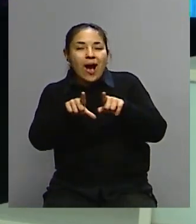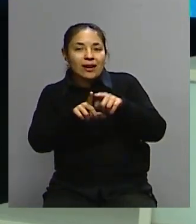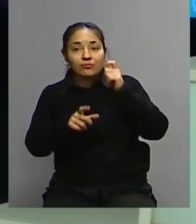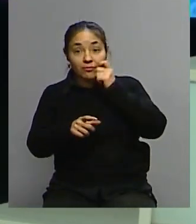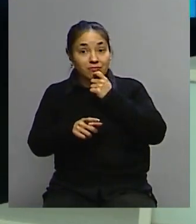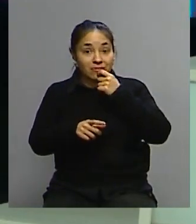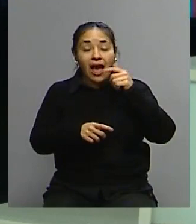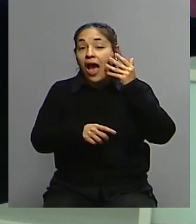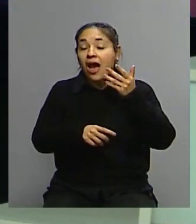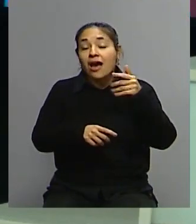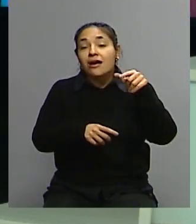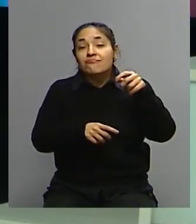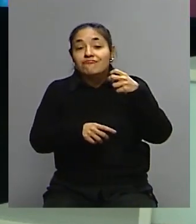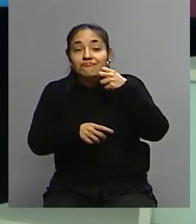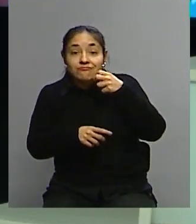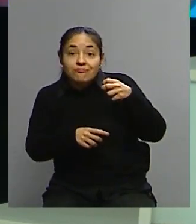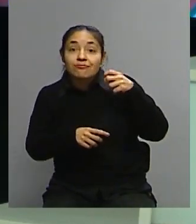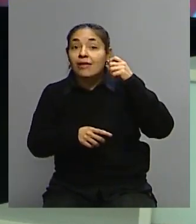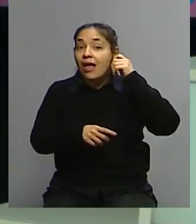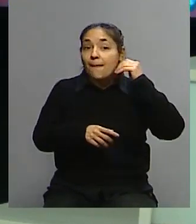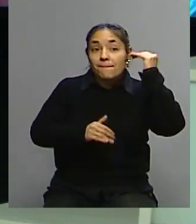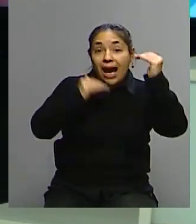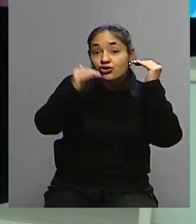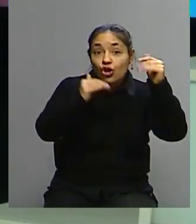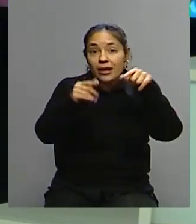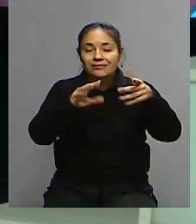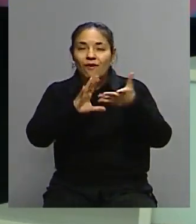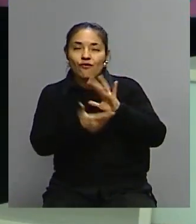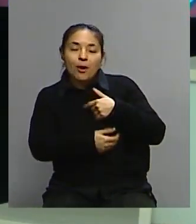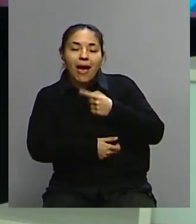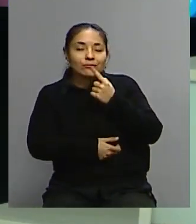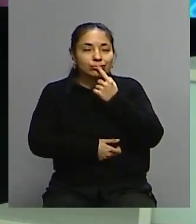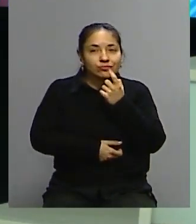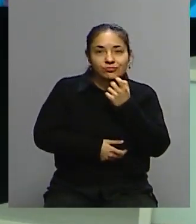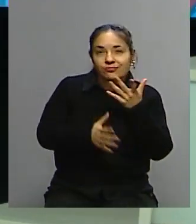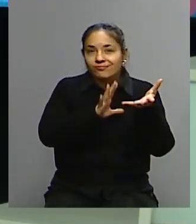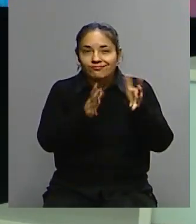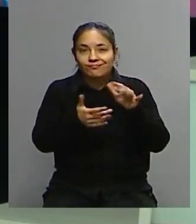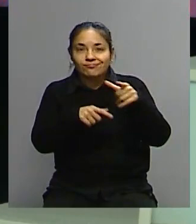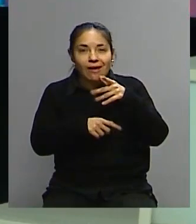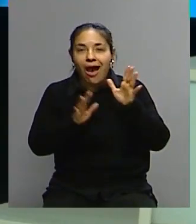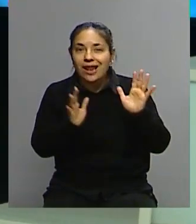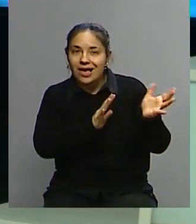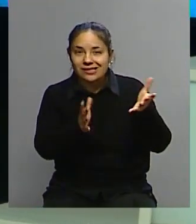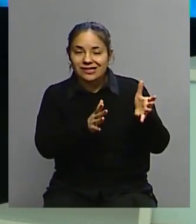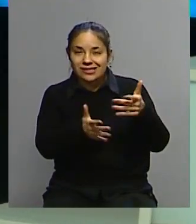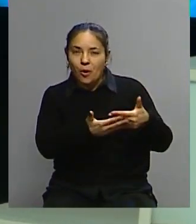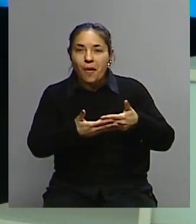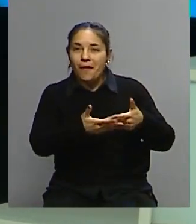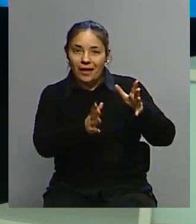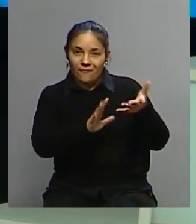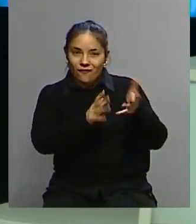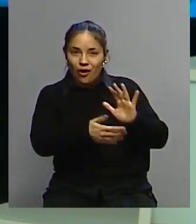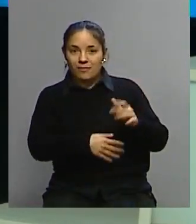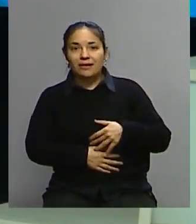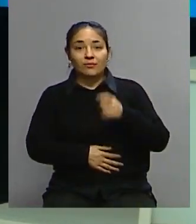personas mayores. Por ahí esto lo volvemos a lo mismo, no respetar su autonomía y tener la sensación de que porque llegan a cierta edad hay